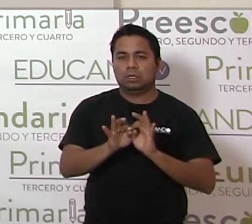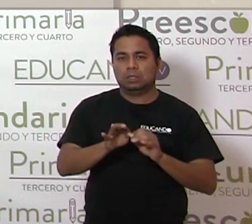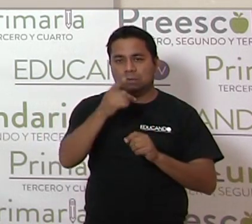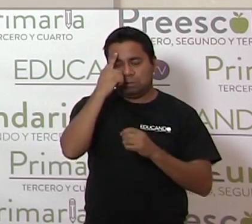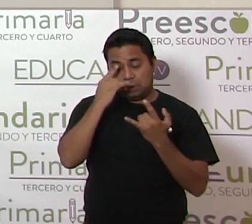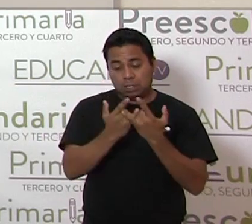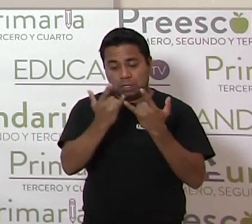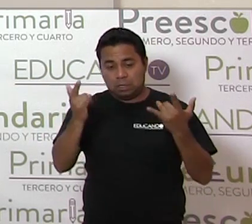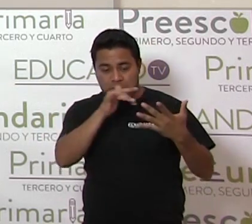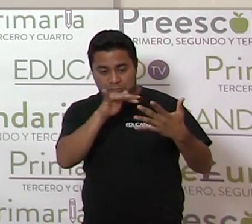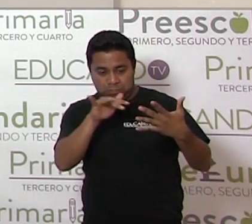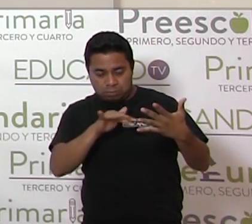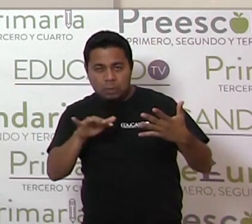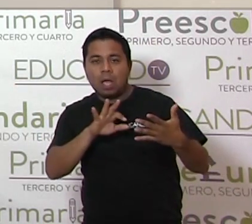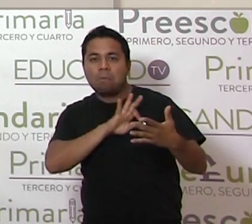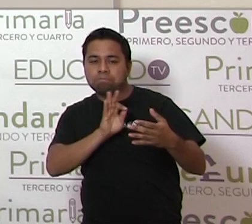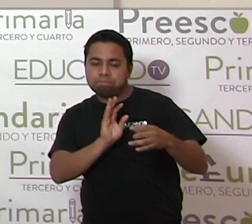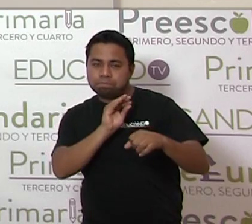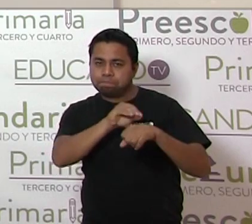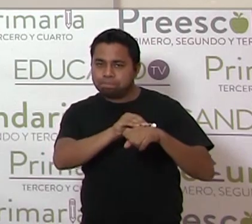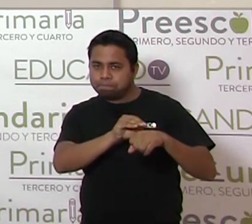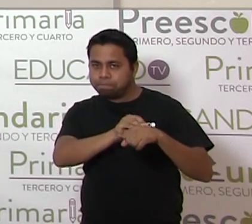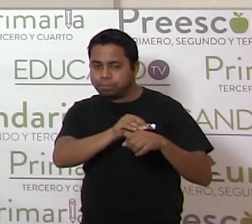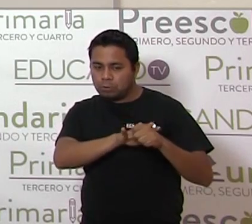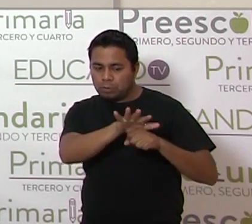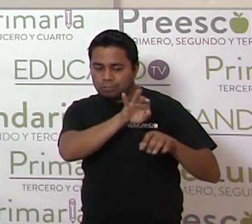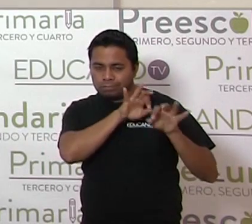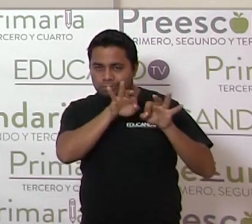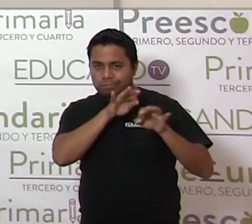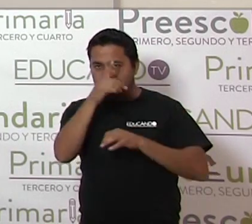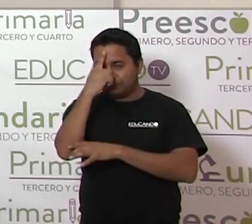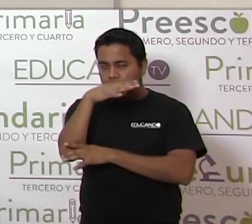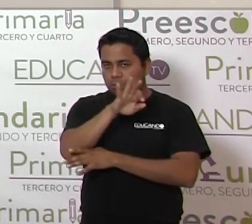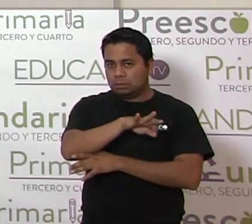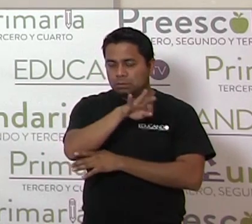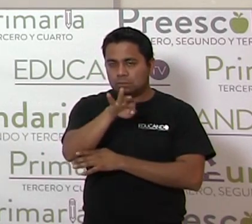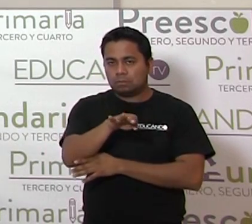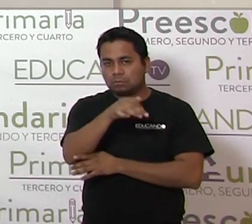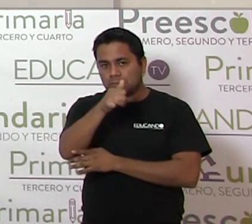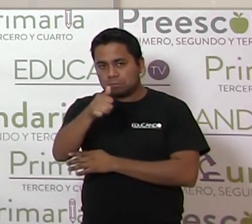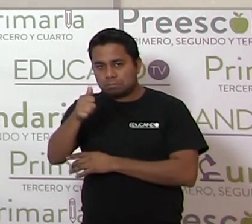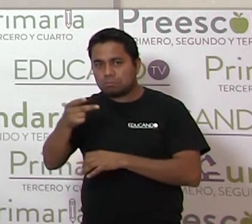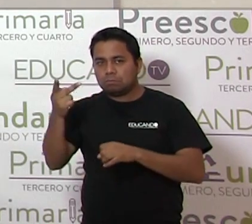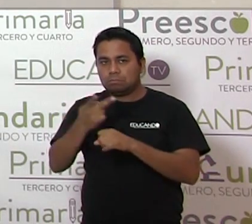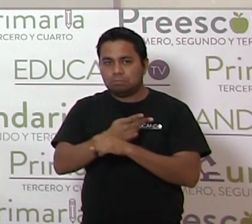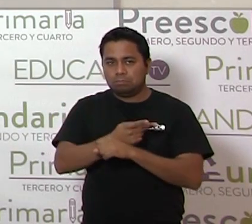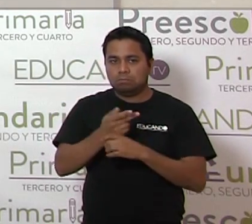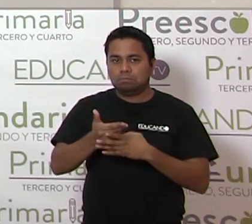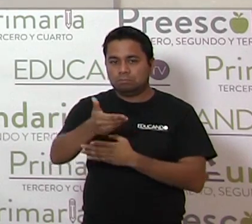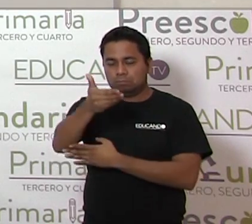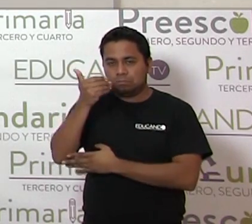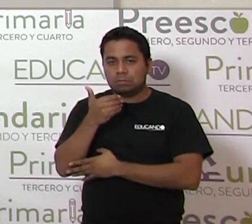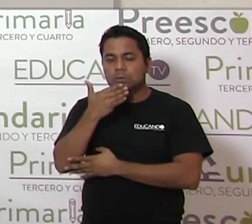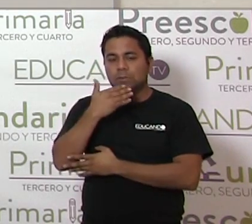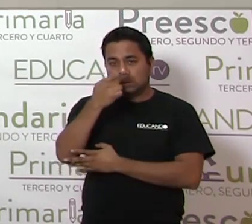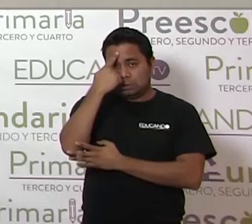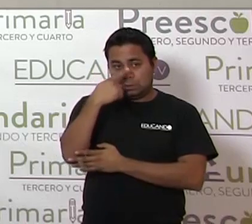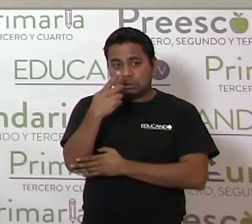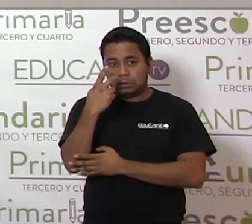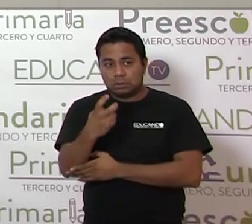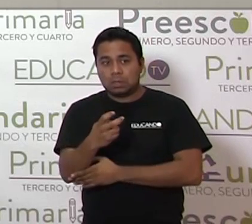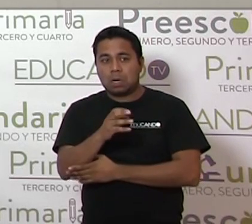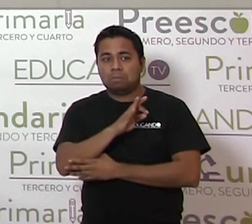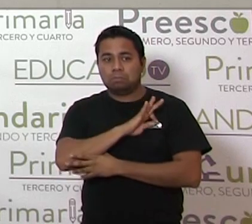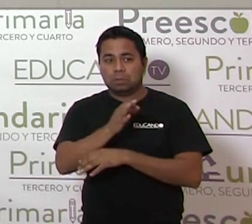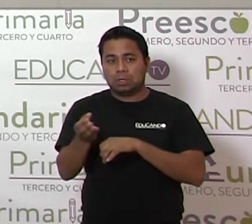fundamental que en los relatos históricos podamos determinar y seleccionar las fechas de cada suceso. Bien, para